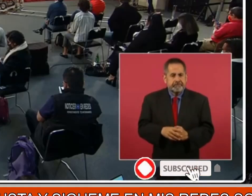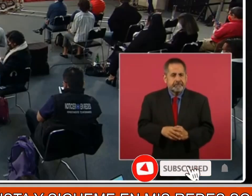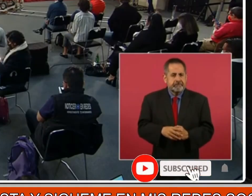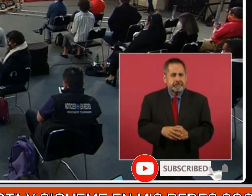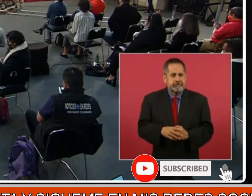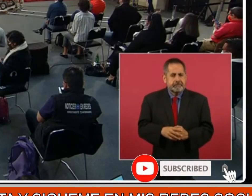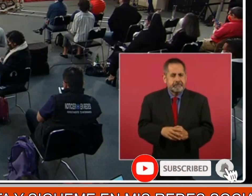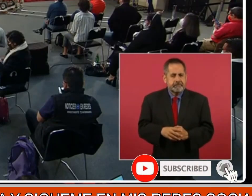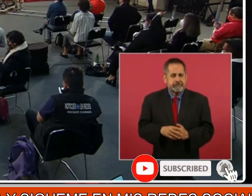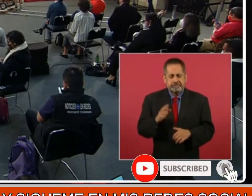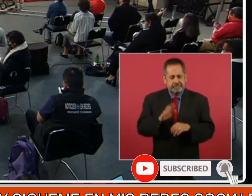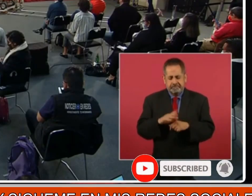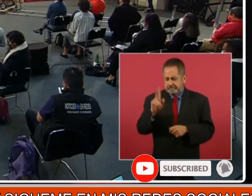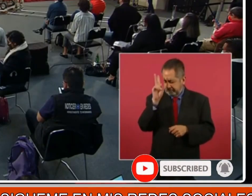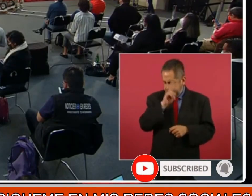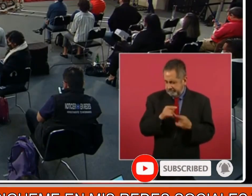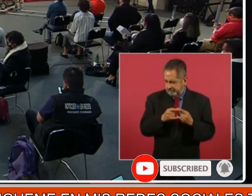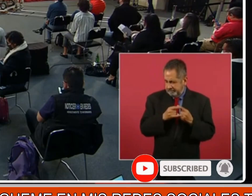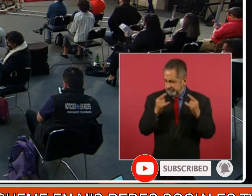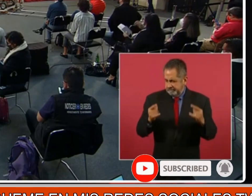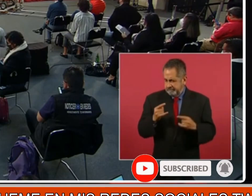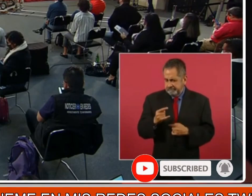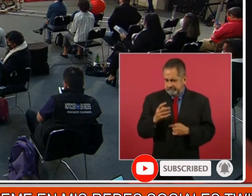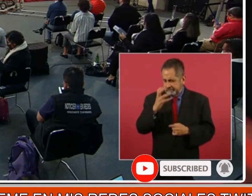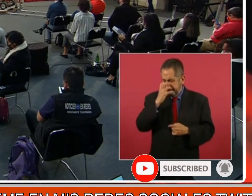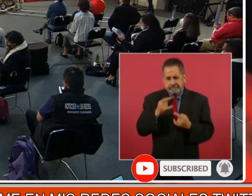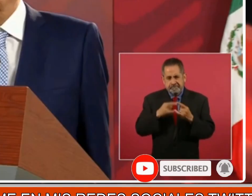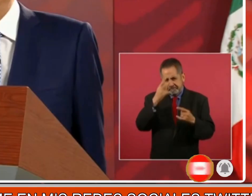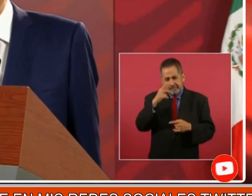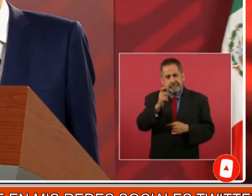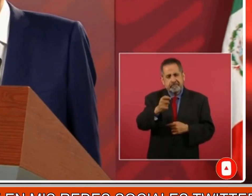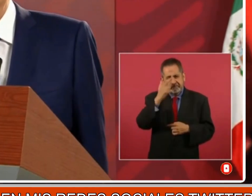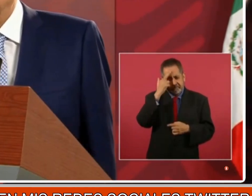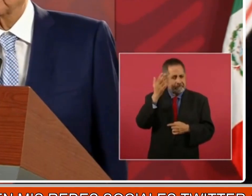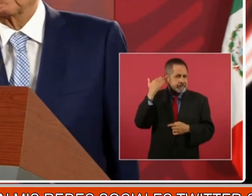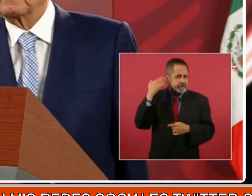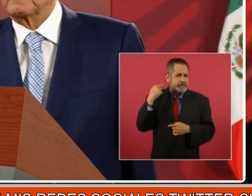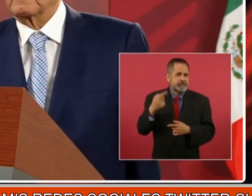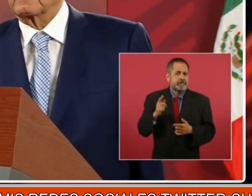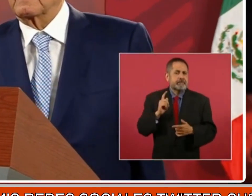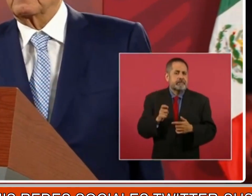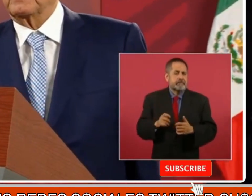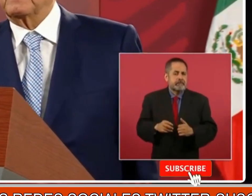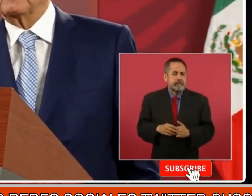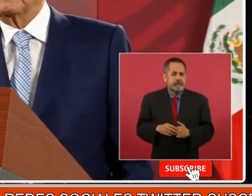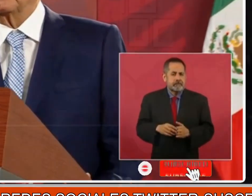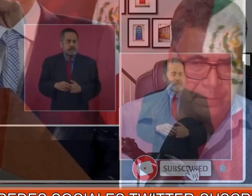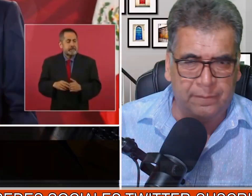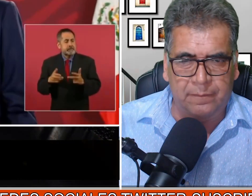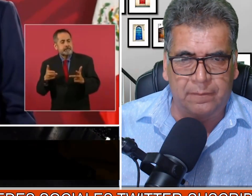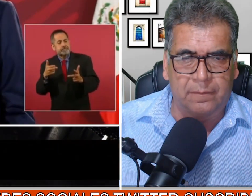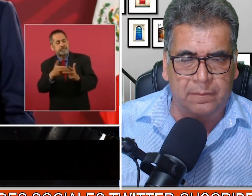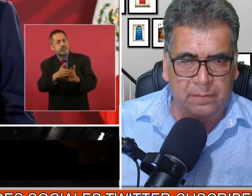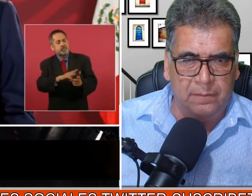uno de los capítulos más tristes de nuestra historia fue cuando asesinan al presidente